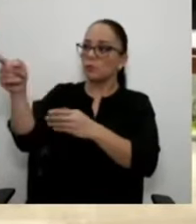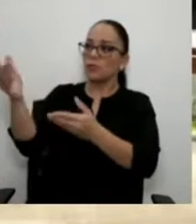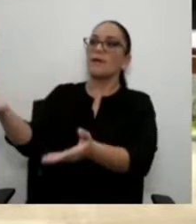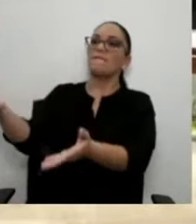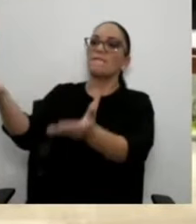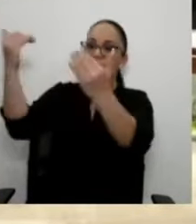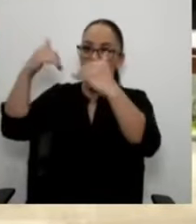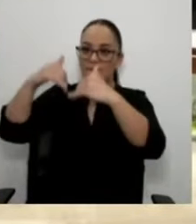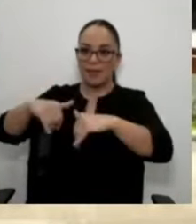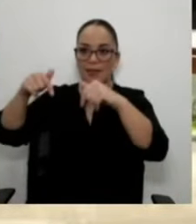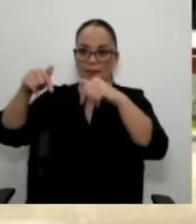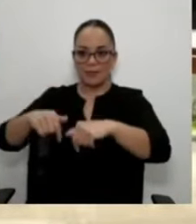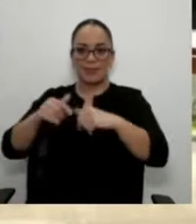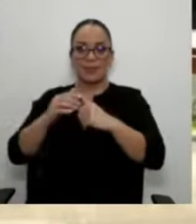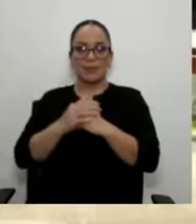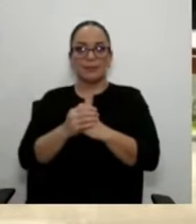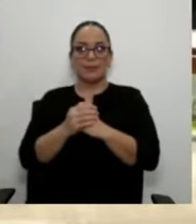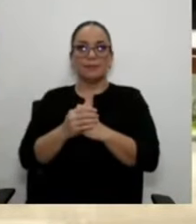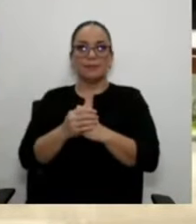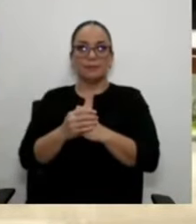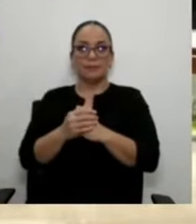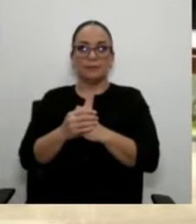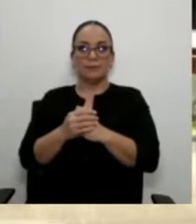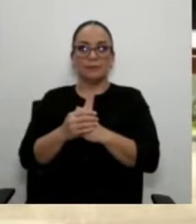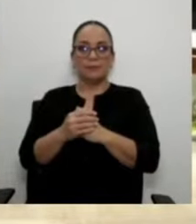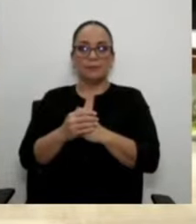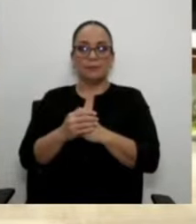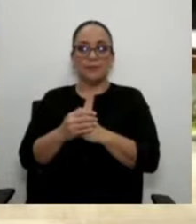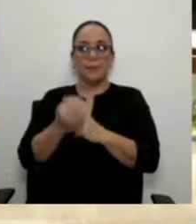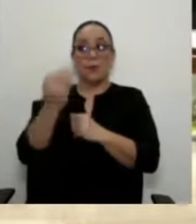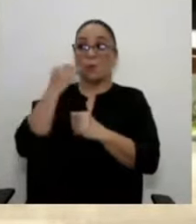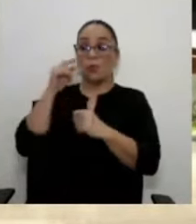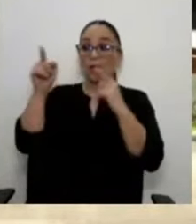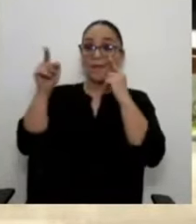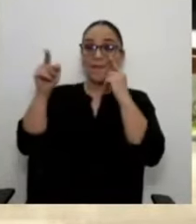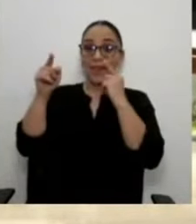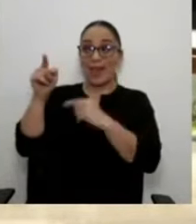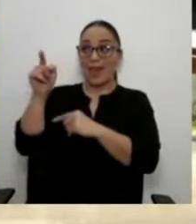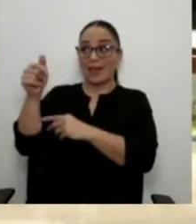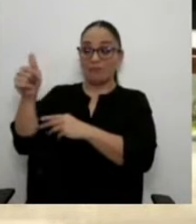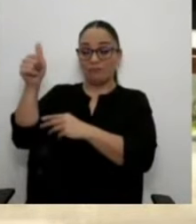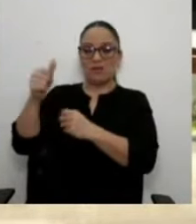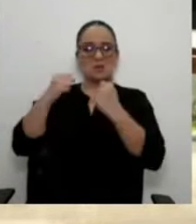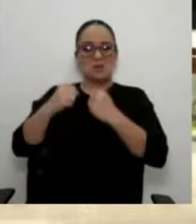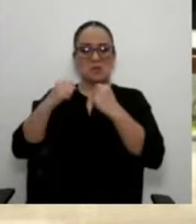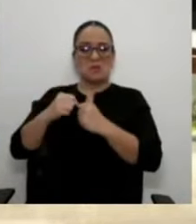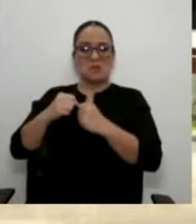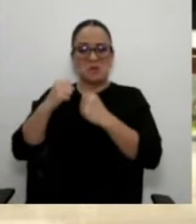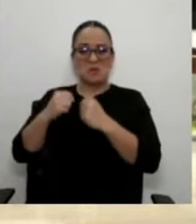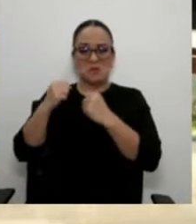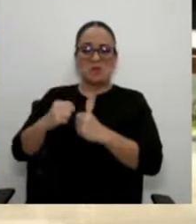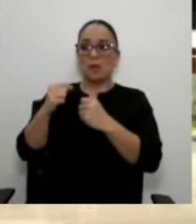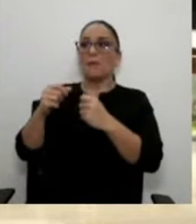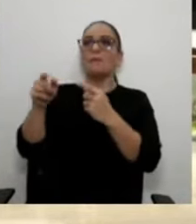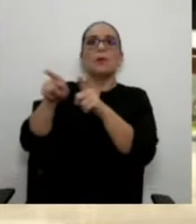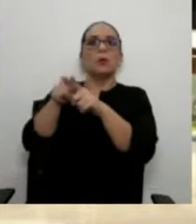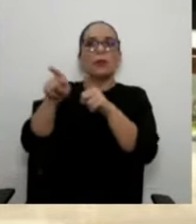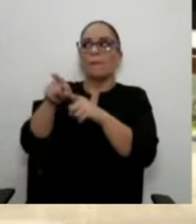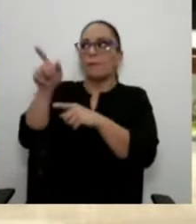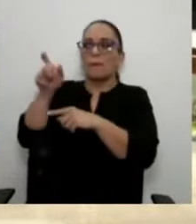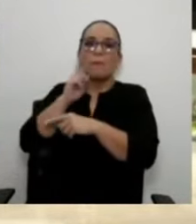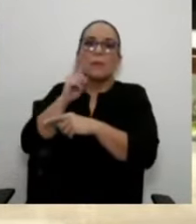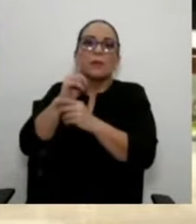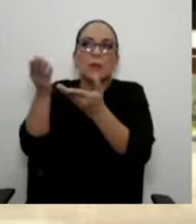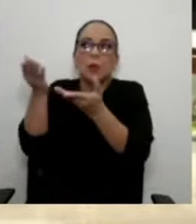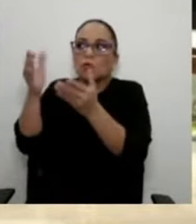Porque además de berrinchoso, el CONARE es mentiroso.